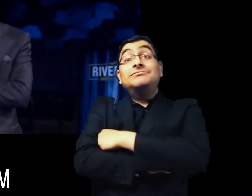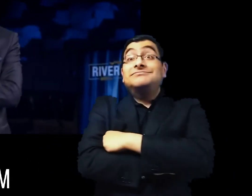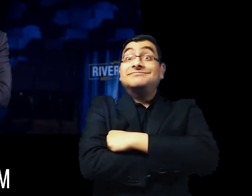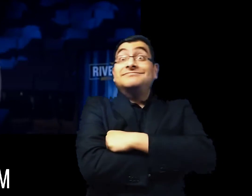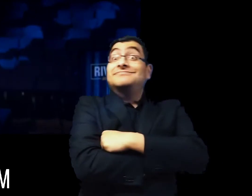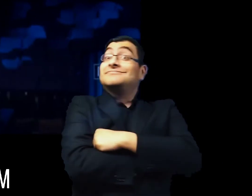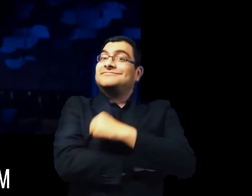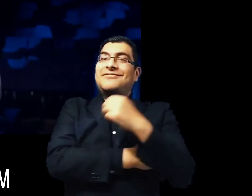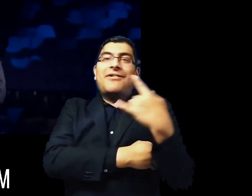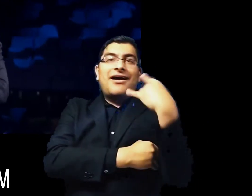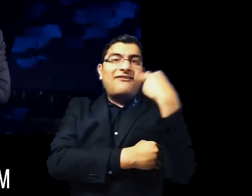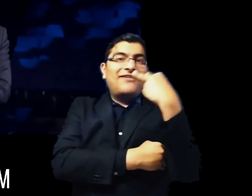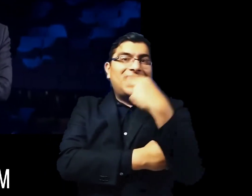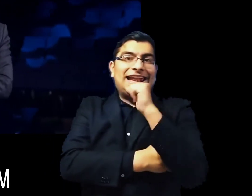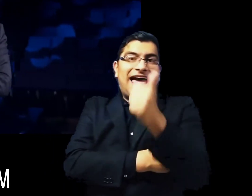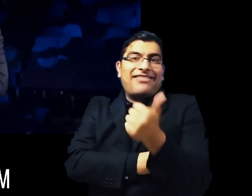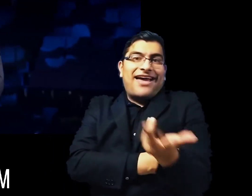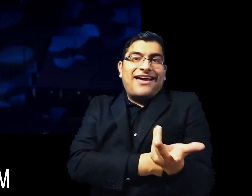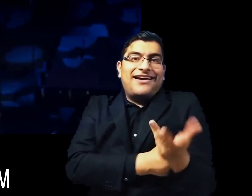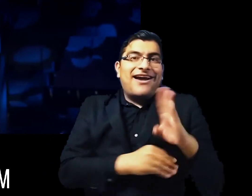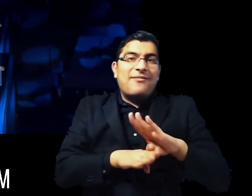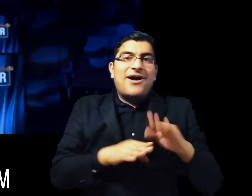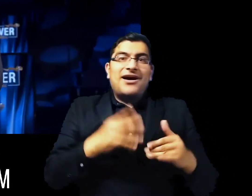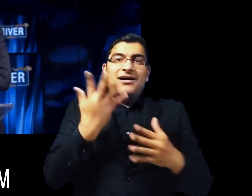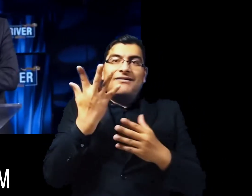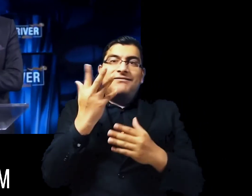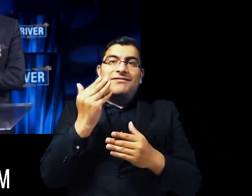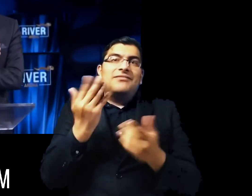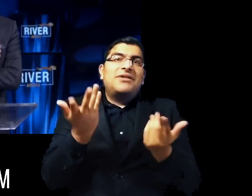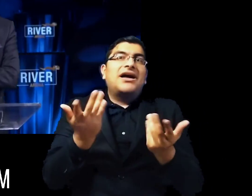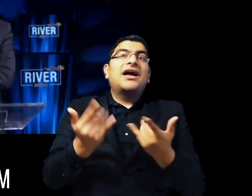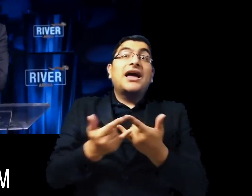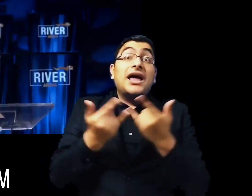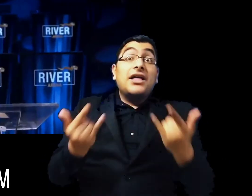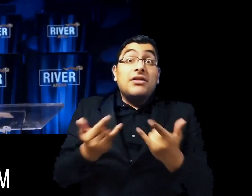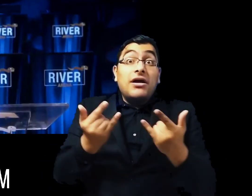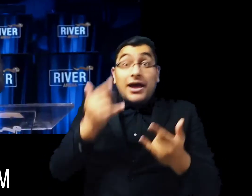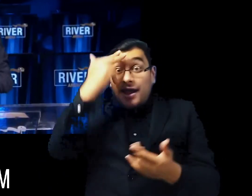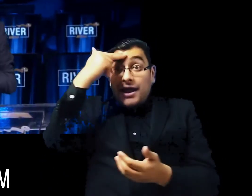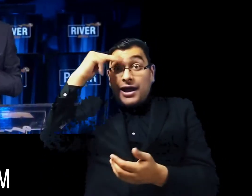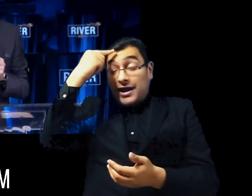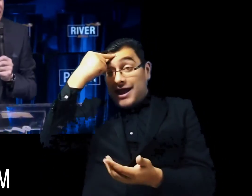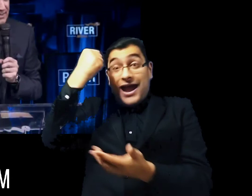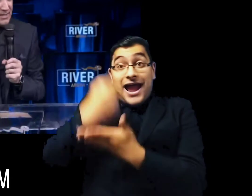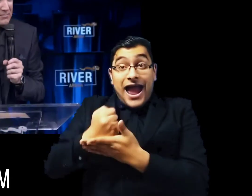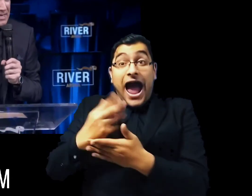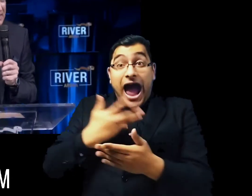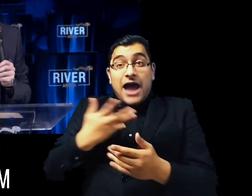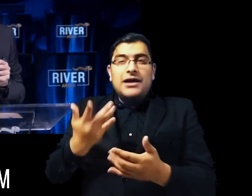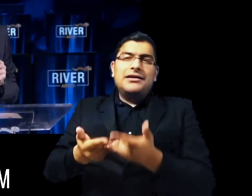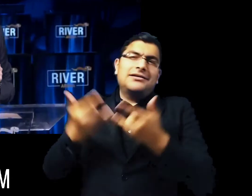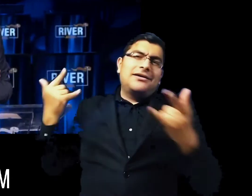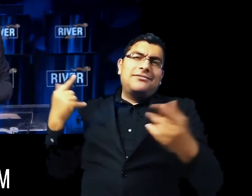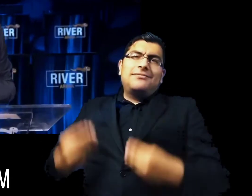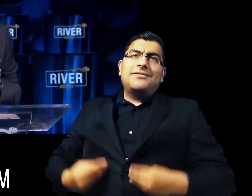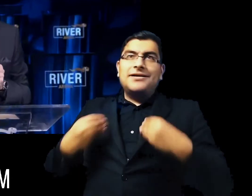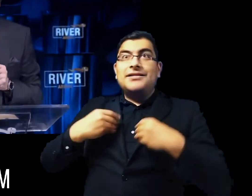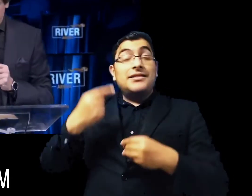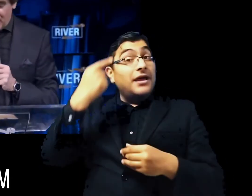debajo. Pero me di cuenta que las cicatrices son la historia de tu vida. Tengo otra cicatriz inmensa